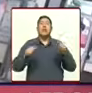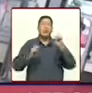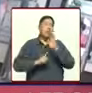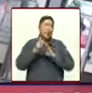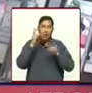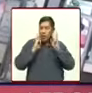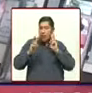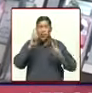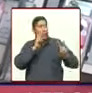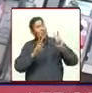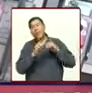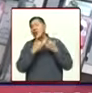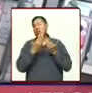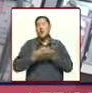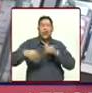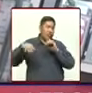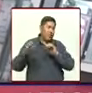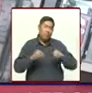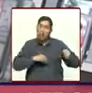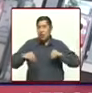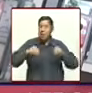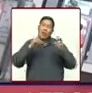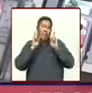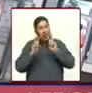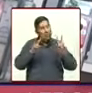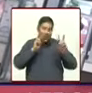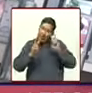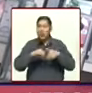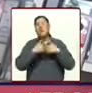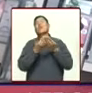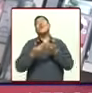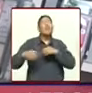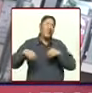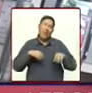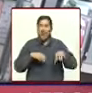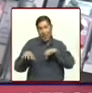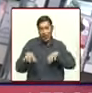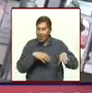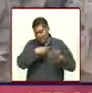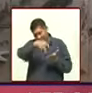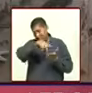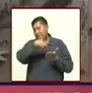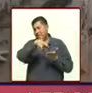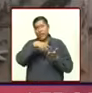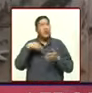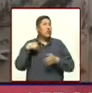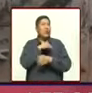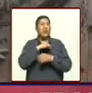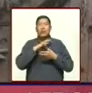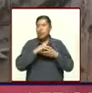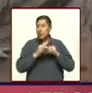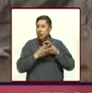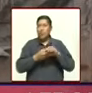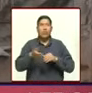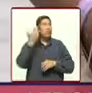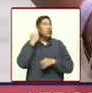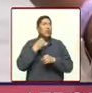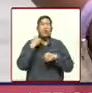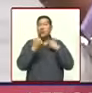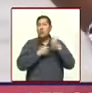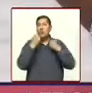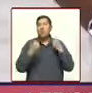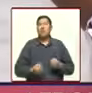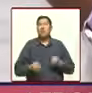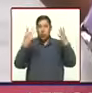Mira, mira, mira, mira cómo la mueve. Mira, mira, mira, mira cómo la bailan. Bueno, si vemos la historia de nuestro pasado, sufrimos mucho.